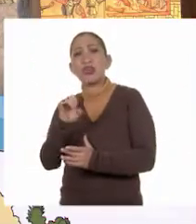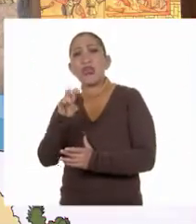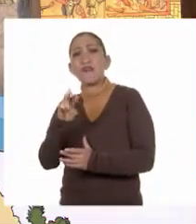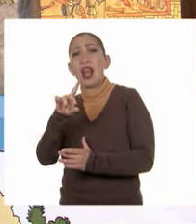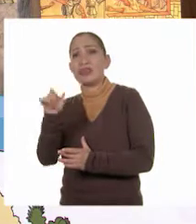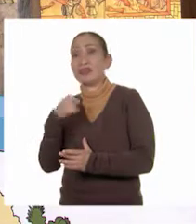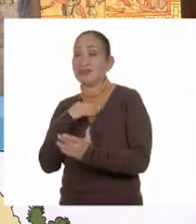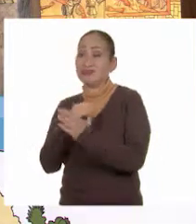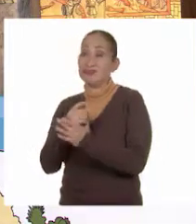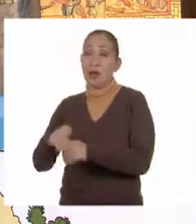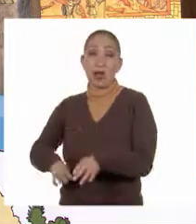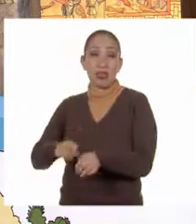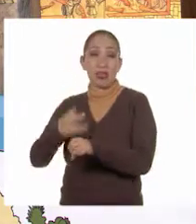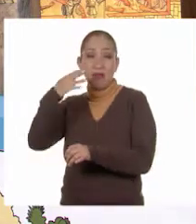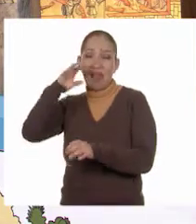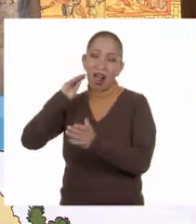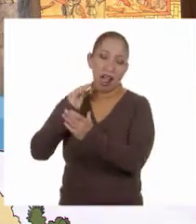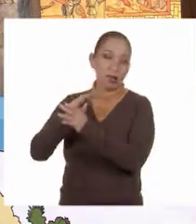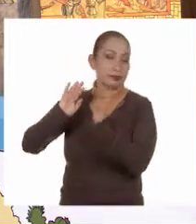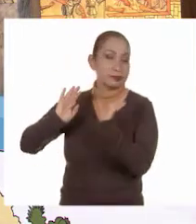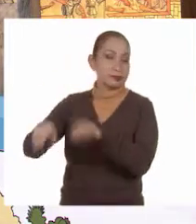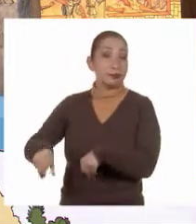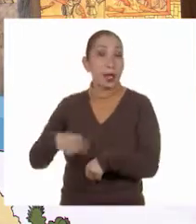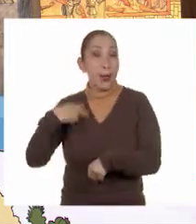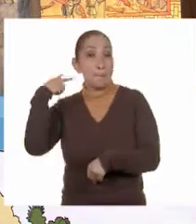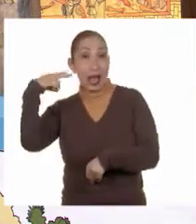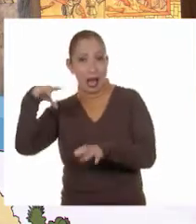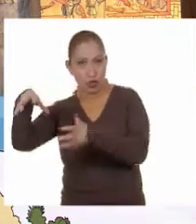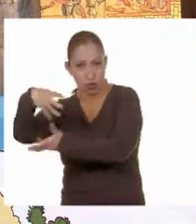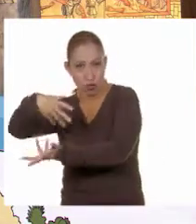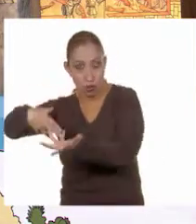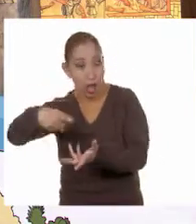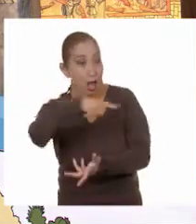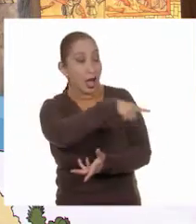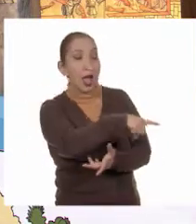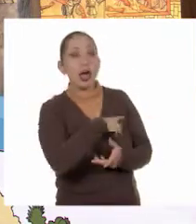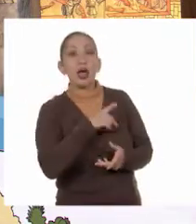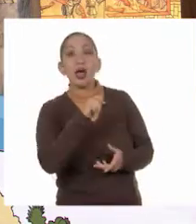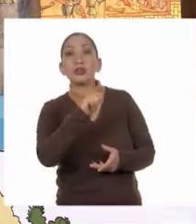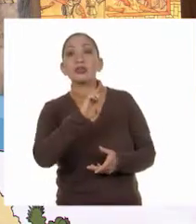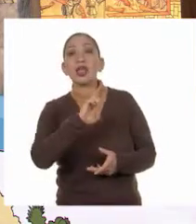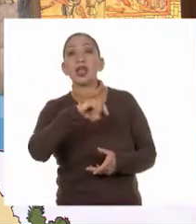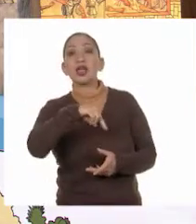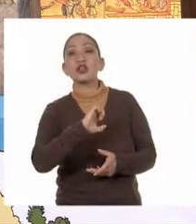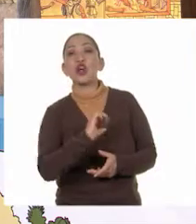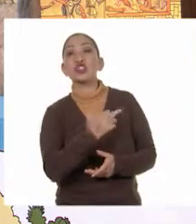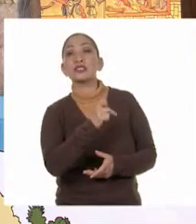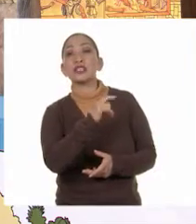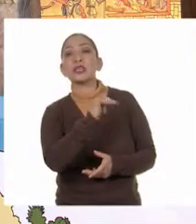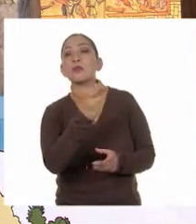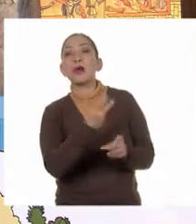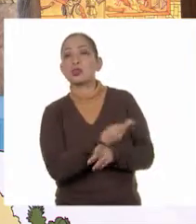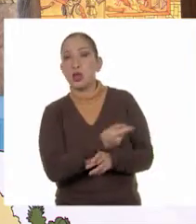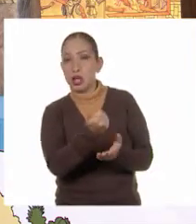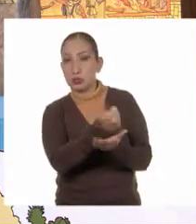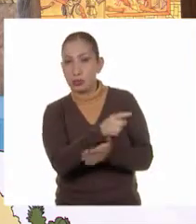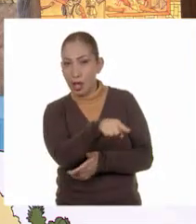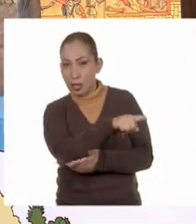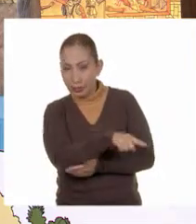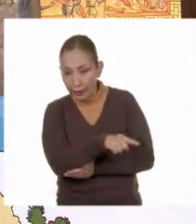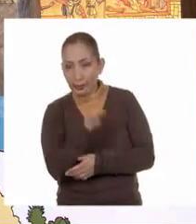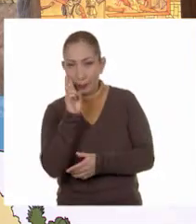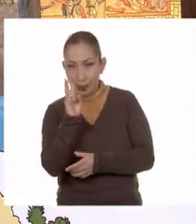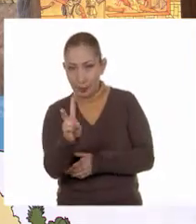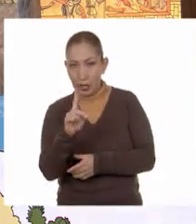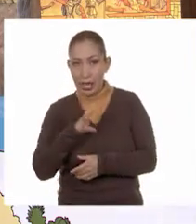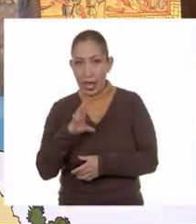nadie. Mientras todo esto pasaba en Veracruz, en Tenochtitlan sucedió un evento sumamente importante. y es por eso que lo tenemos aquí